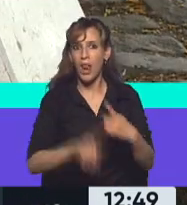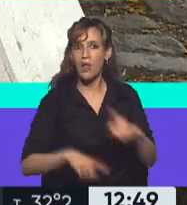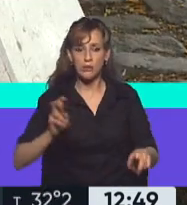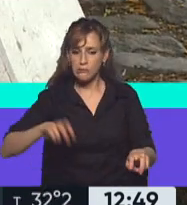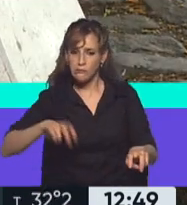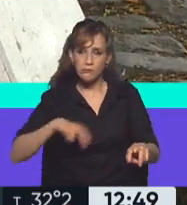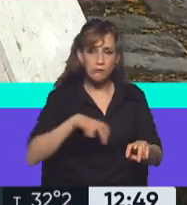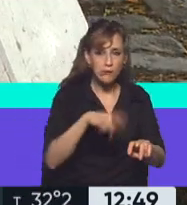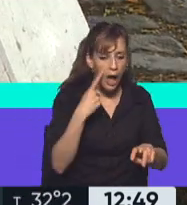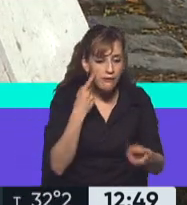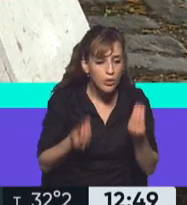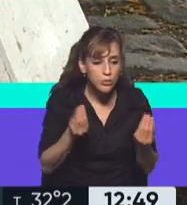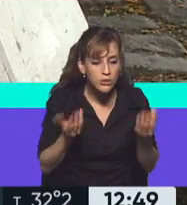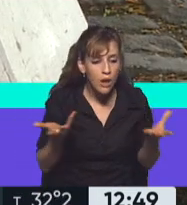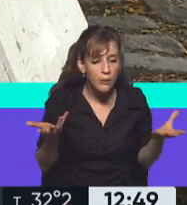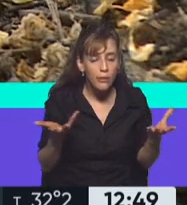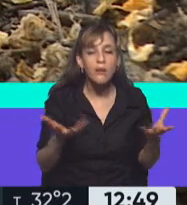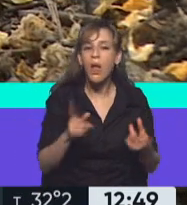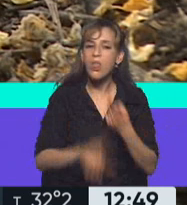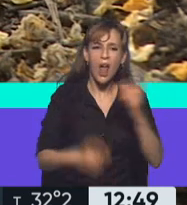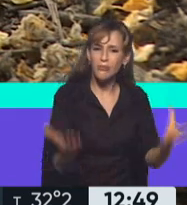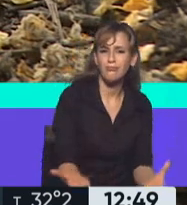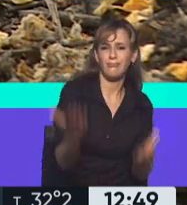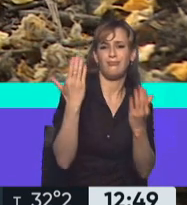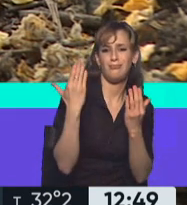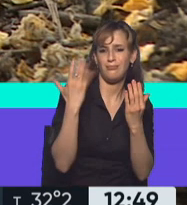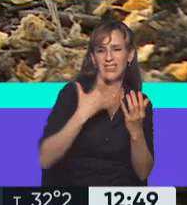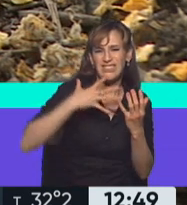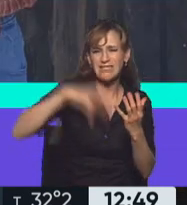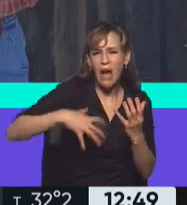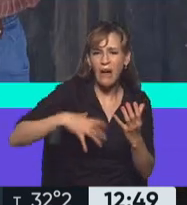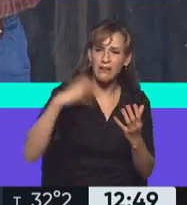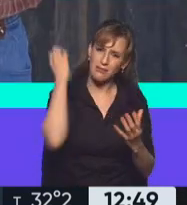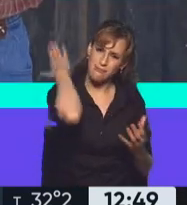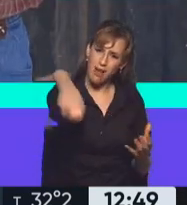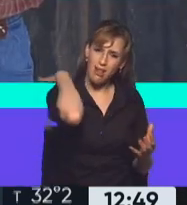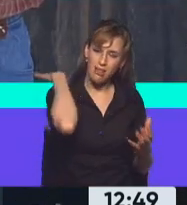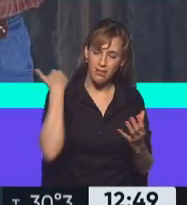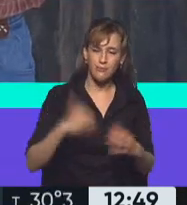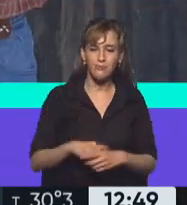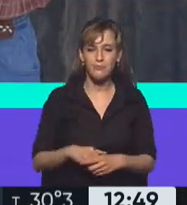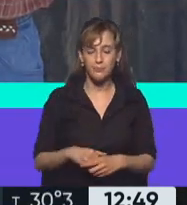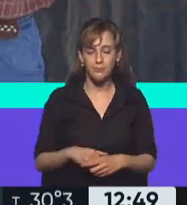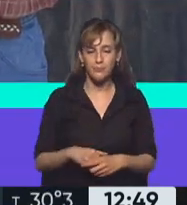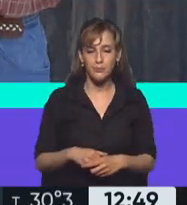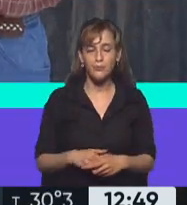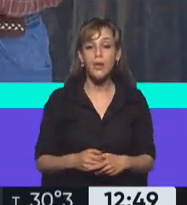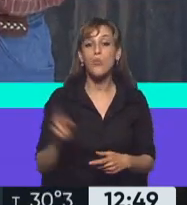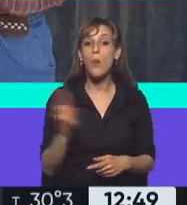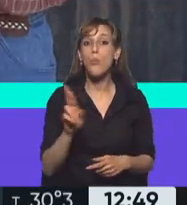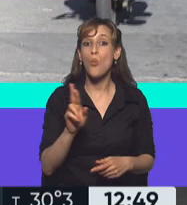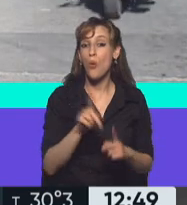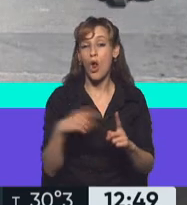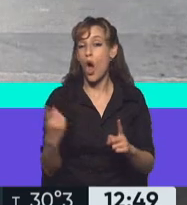cómo estaba. Y cuando vengo ya lo levanto así y ya tenía sangre por toda la espalda acá. Y ahí una chica le toma el